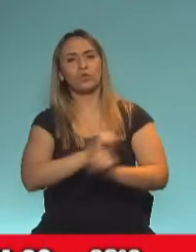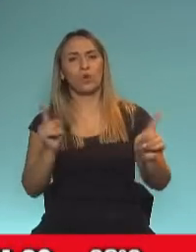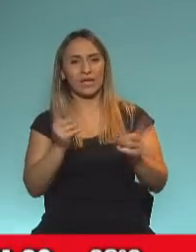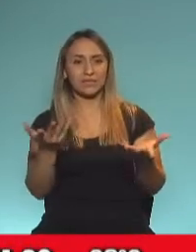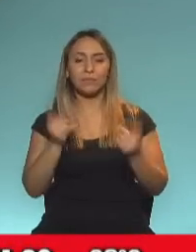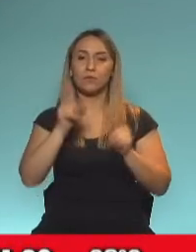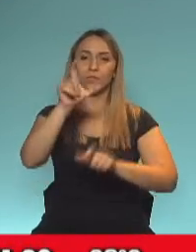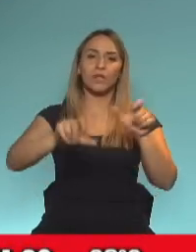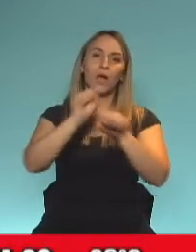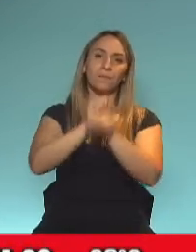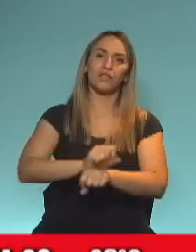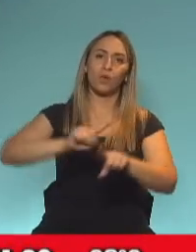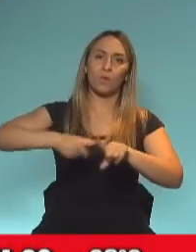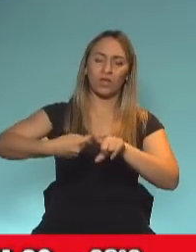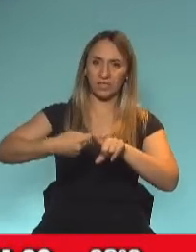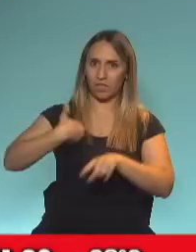hoy en la Argentina?